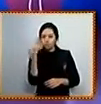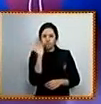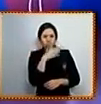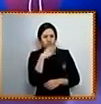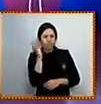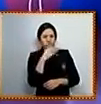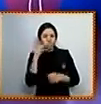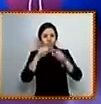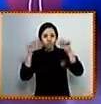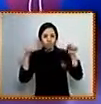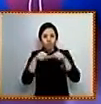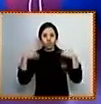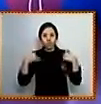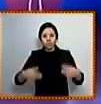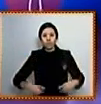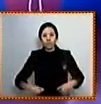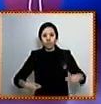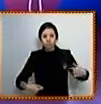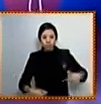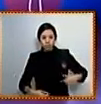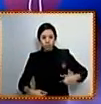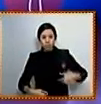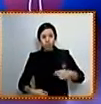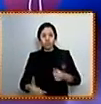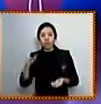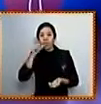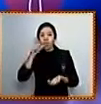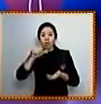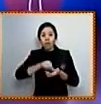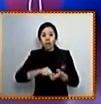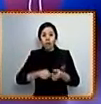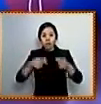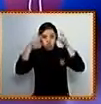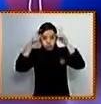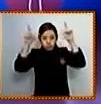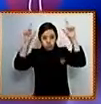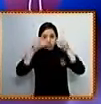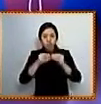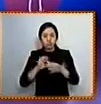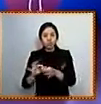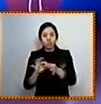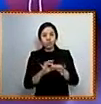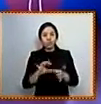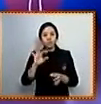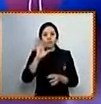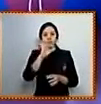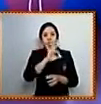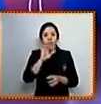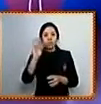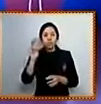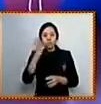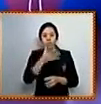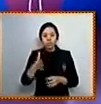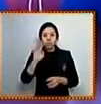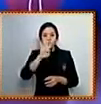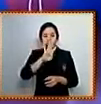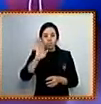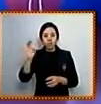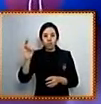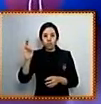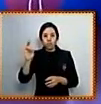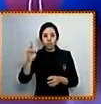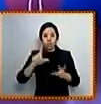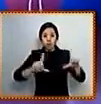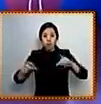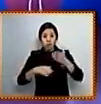lo pueden ubicar por la costilla derecha, carta astrológica Capricornio, números relacionados el 97 y el 47. Preparen sus